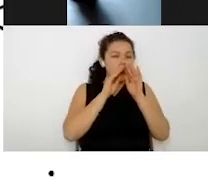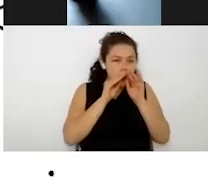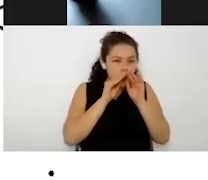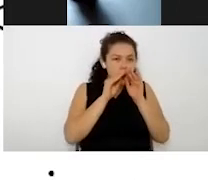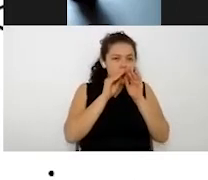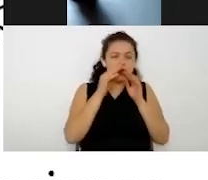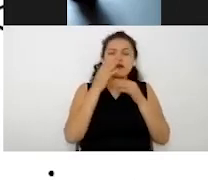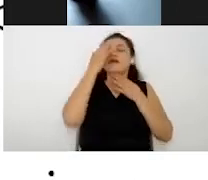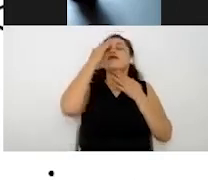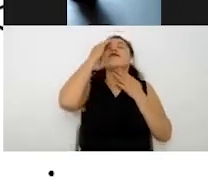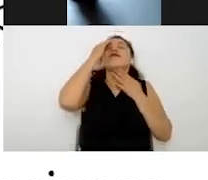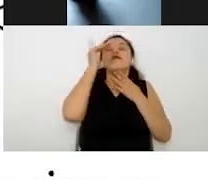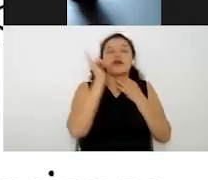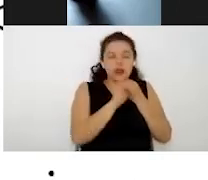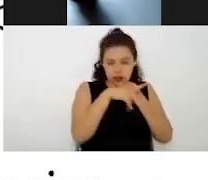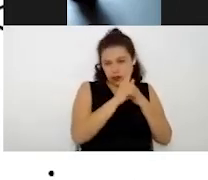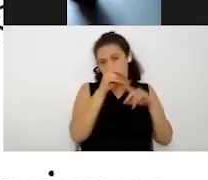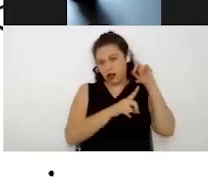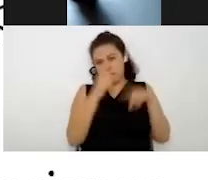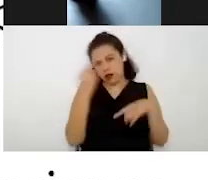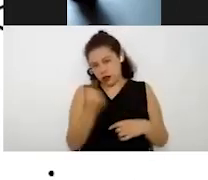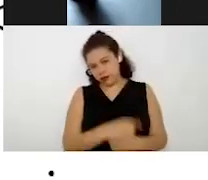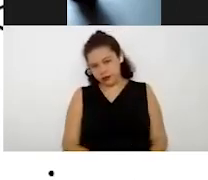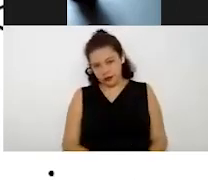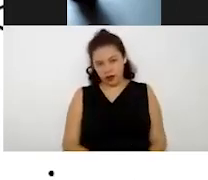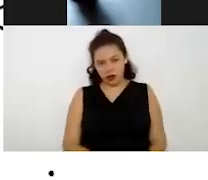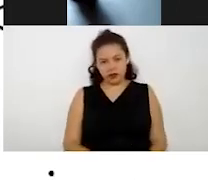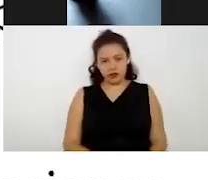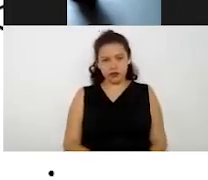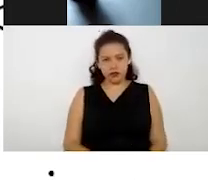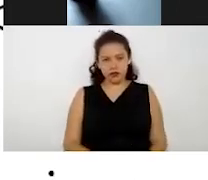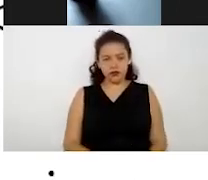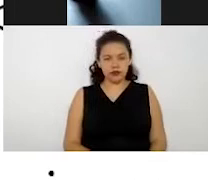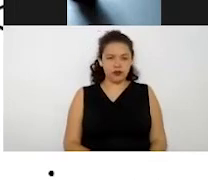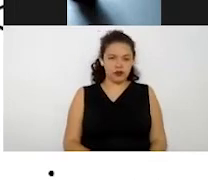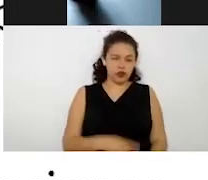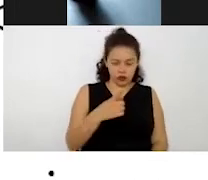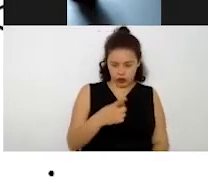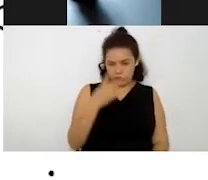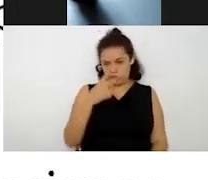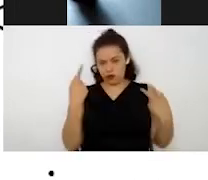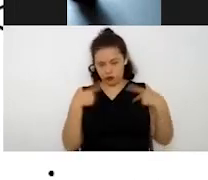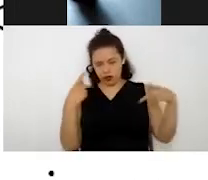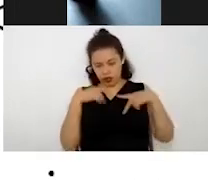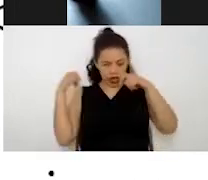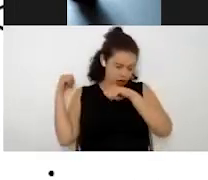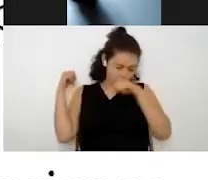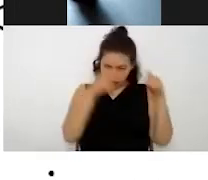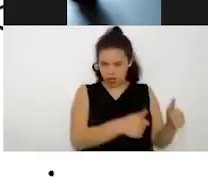aérea? Sí. ¿De qué va a depender? Si es 1 o 2 primeros respondientes los que están atendiendo la